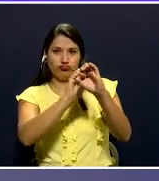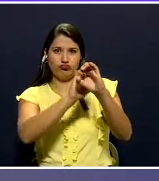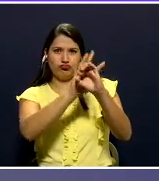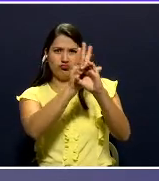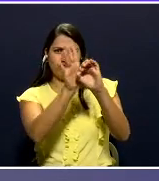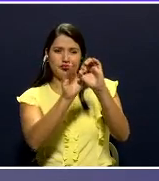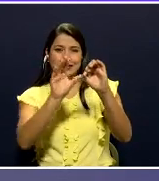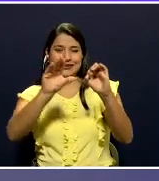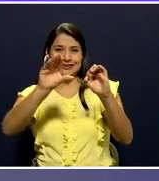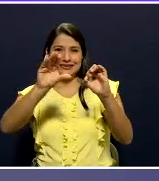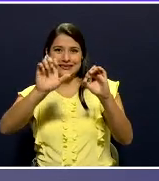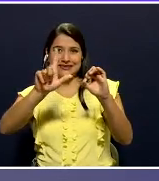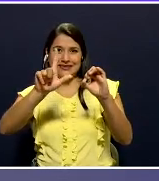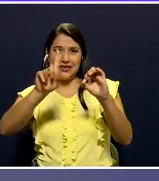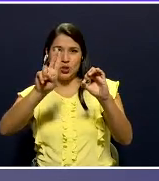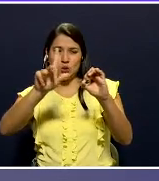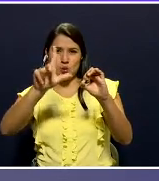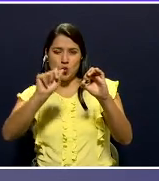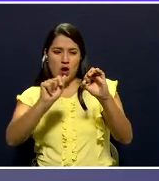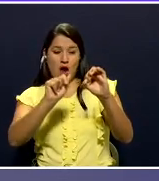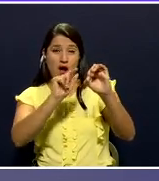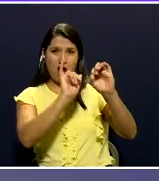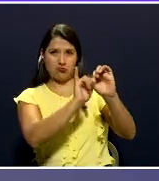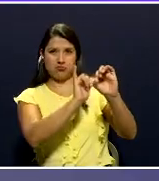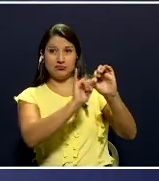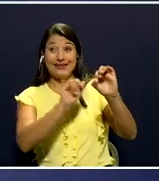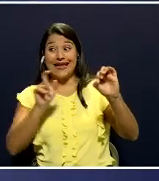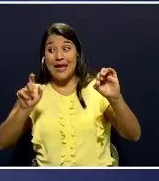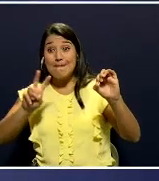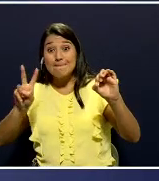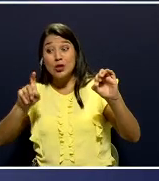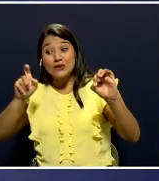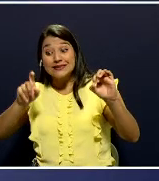y no sé si vivir es la palabra, reproducirse.